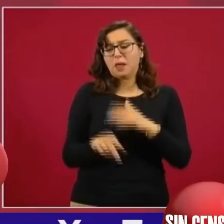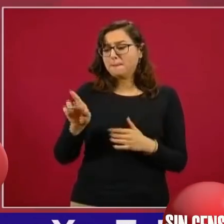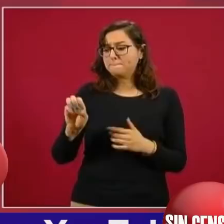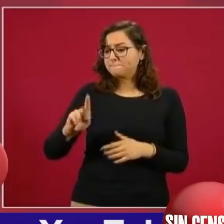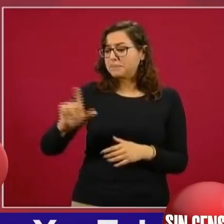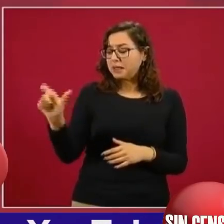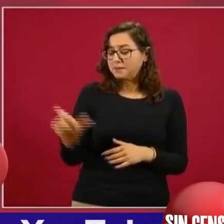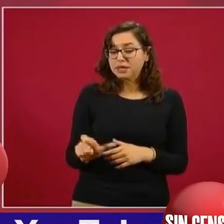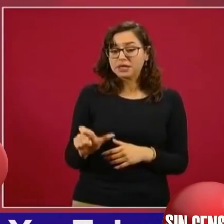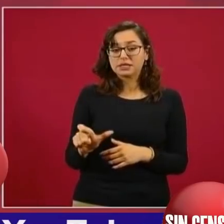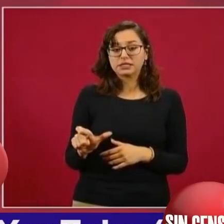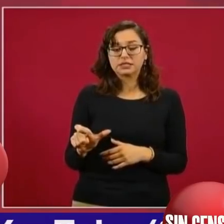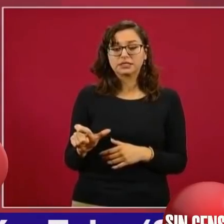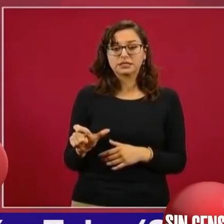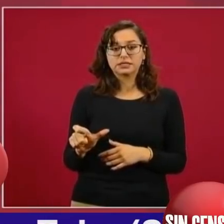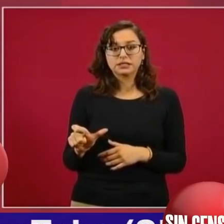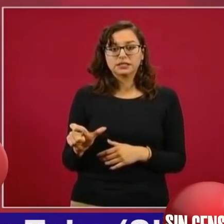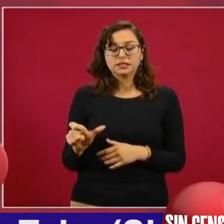han venido